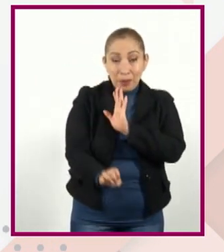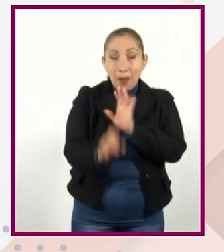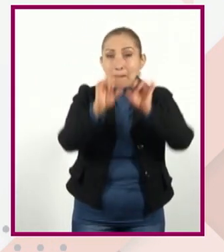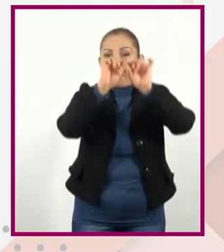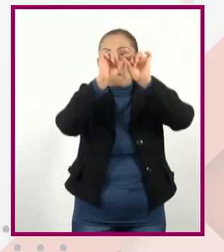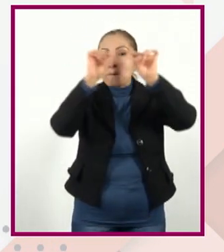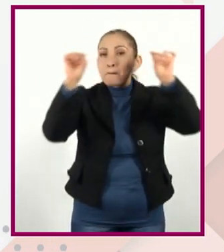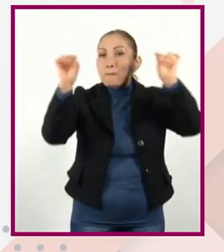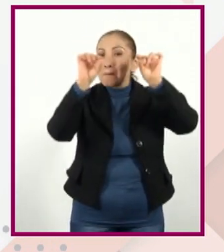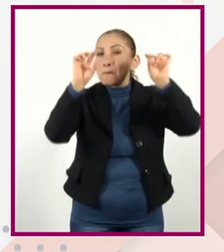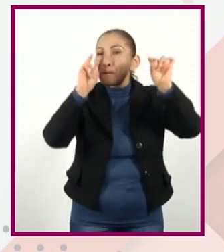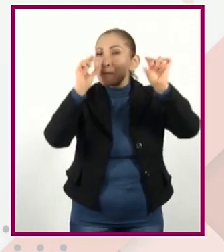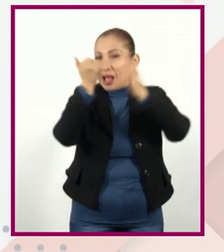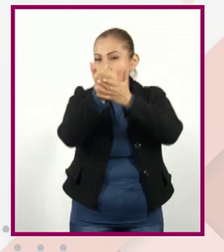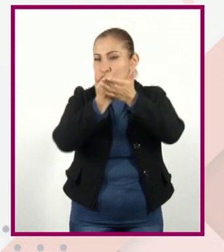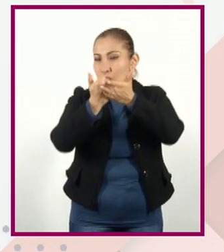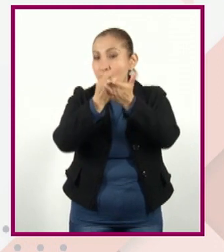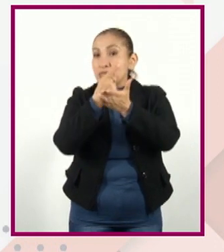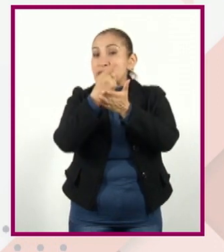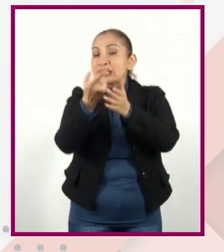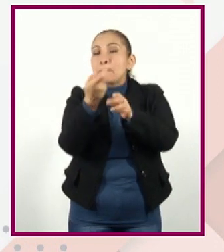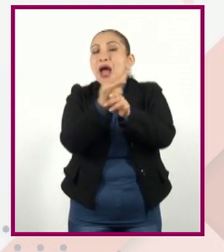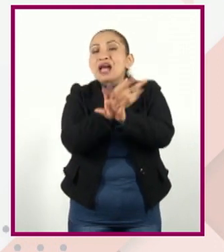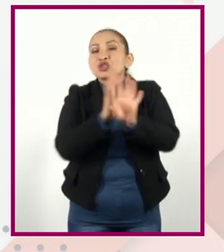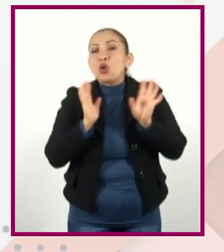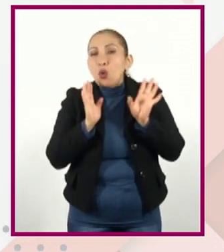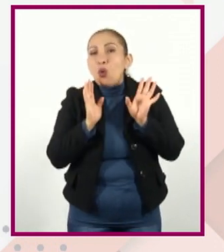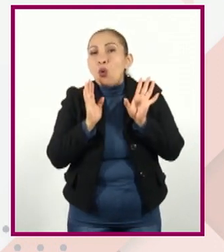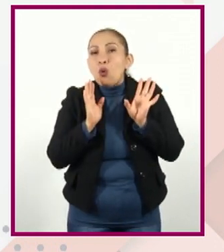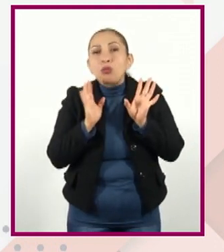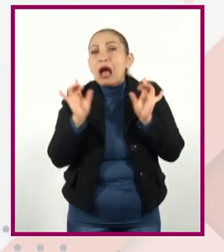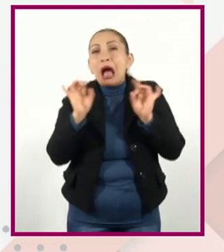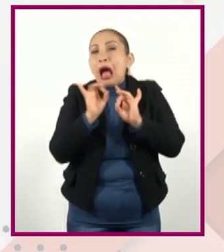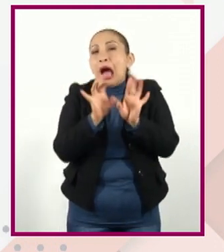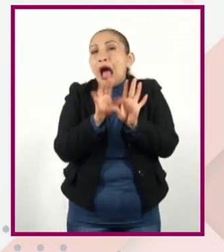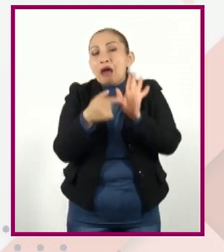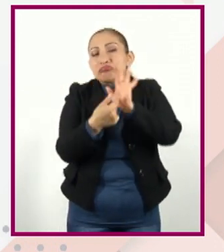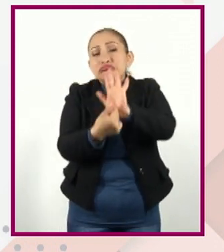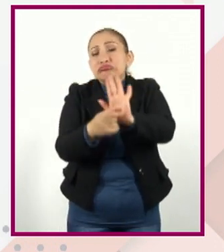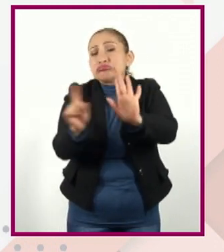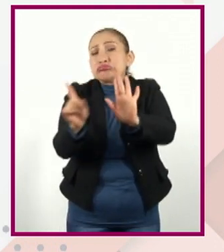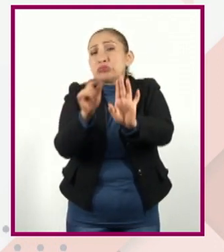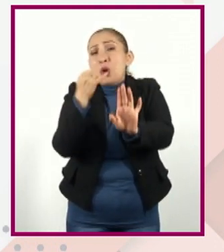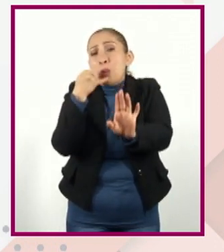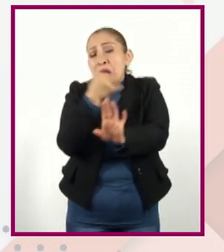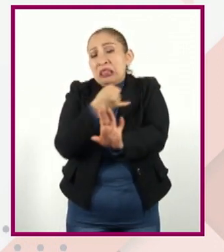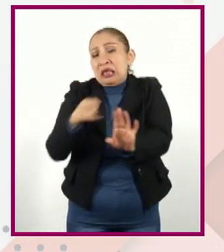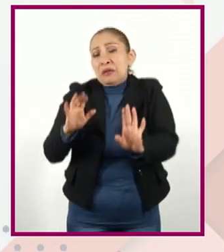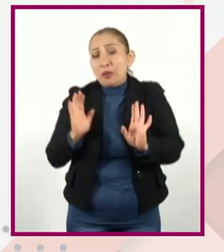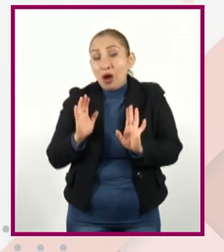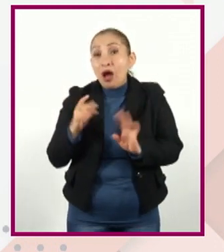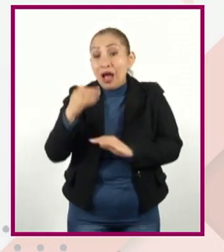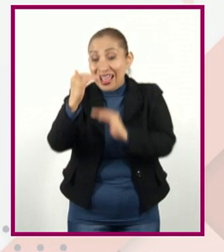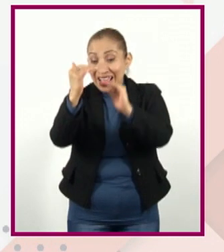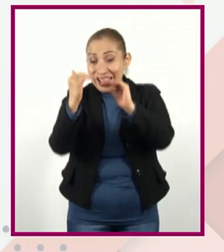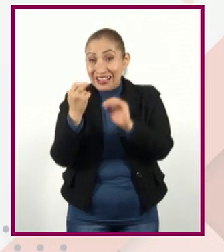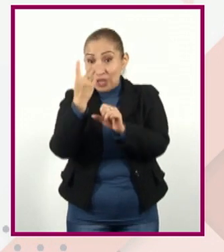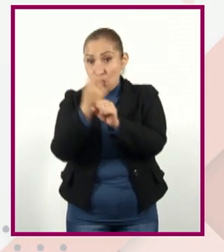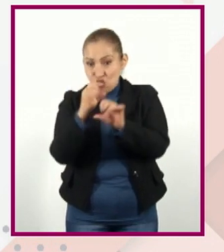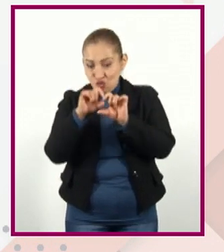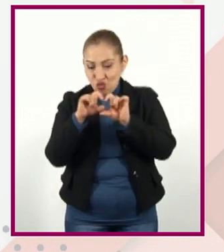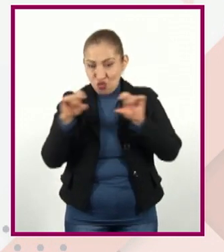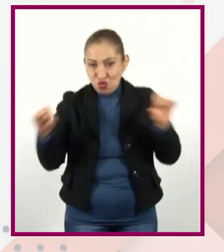primera parte de la oración expresa un hecho, ya que es un suceso expuesto de manera objetiva, mientras que la